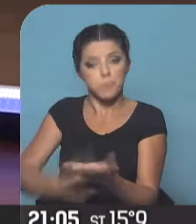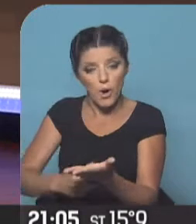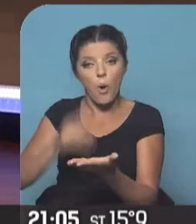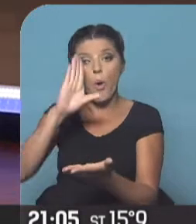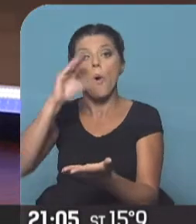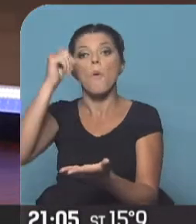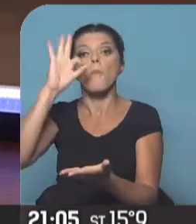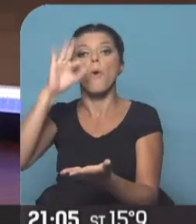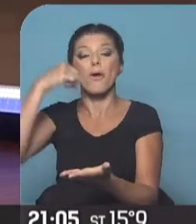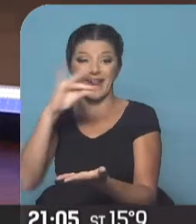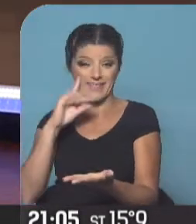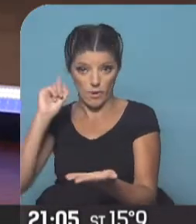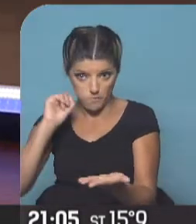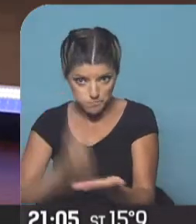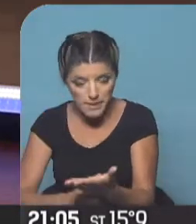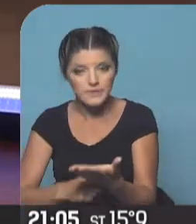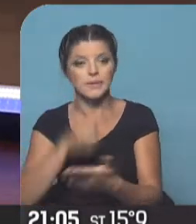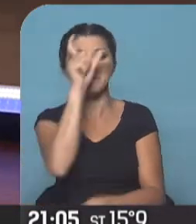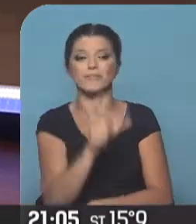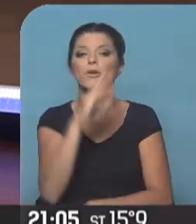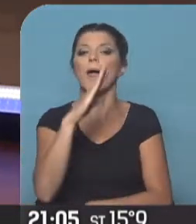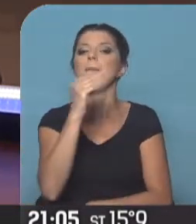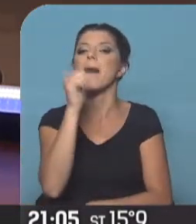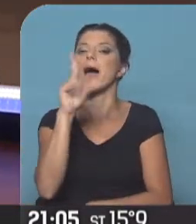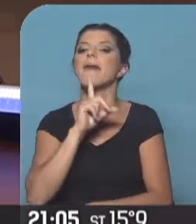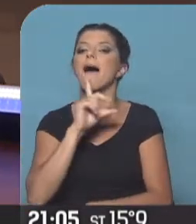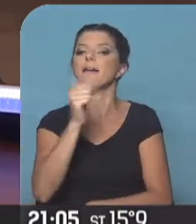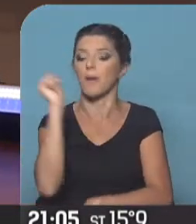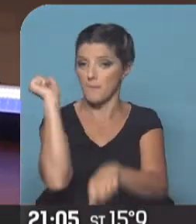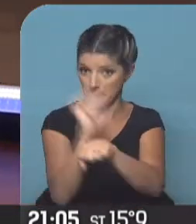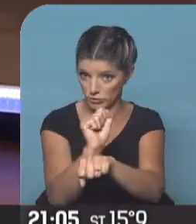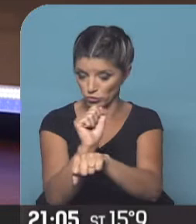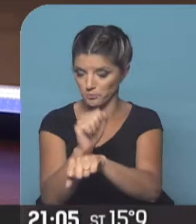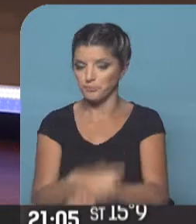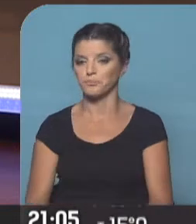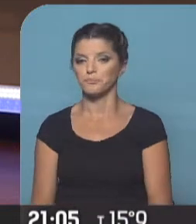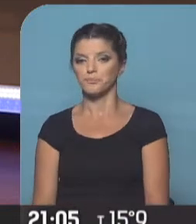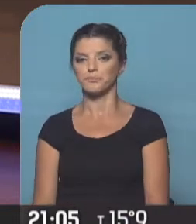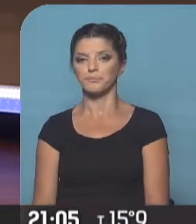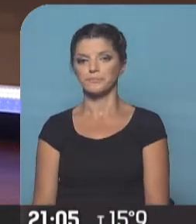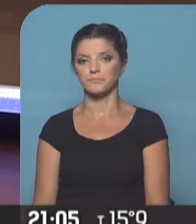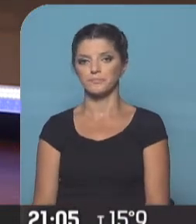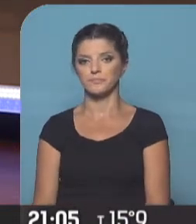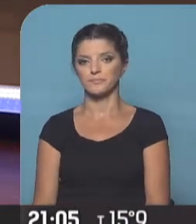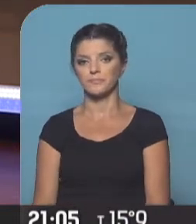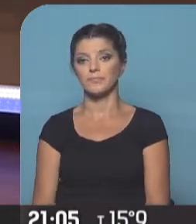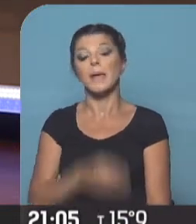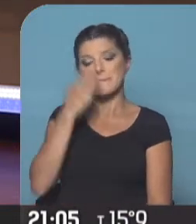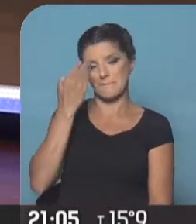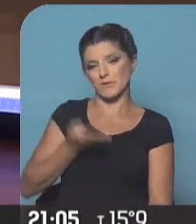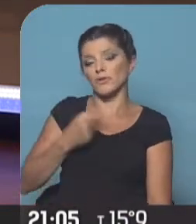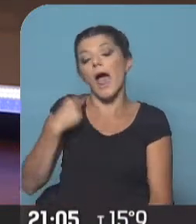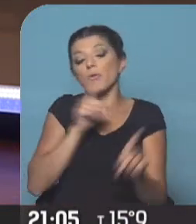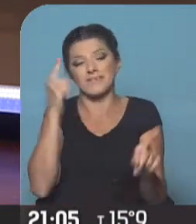Bonadío, Roberto Barata se dirigió, ya en conocimiento, se estima, hasta el barrio de Belgrano, en la calle